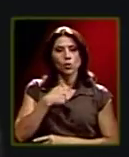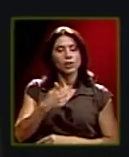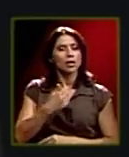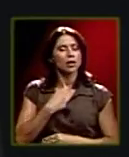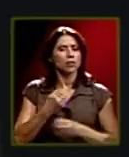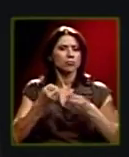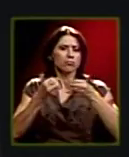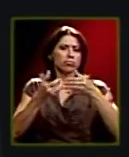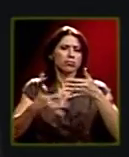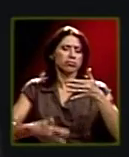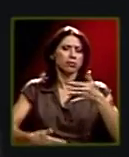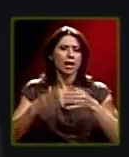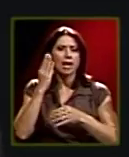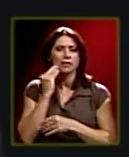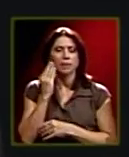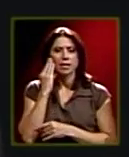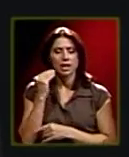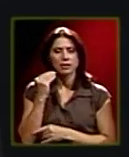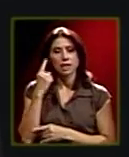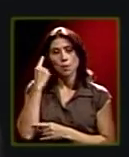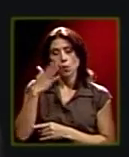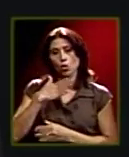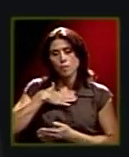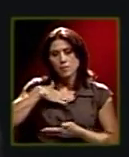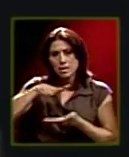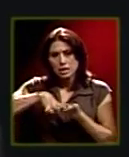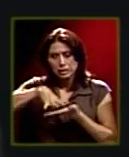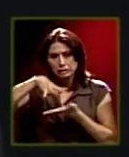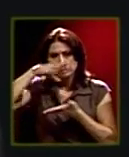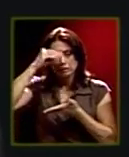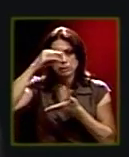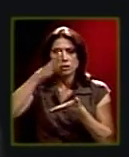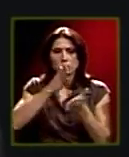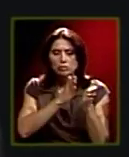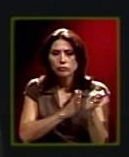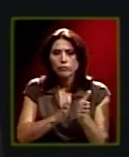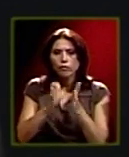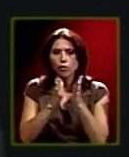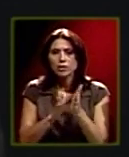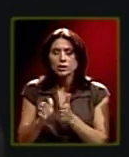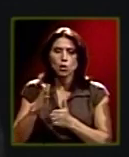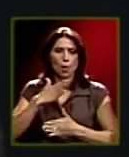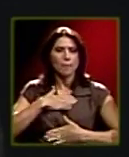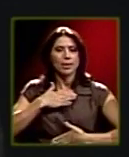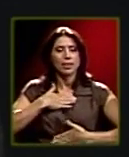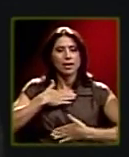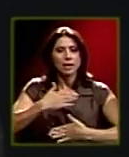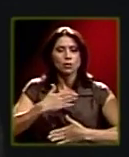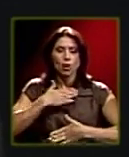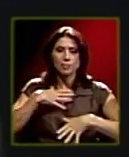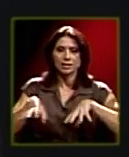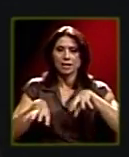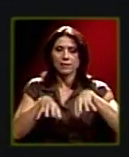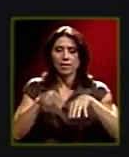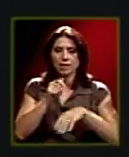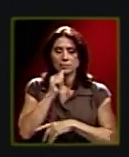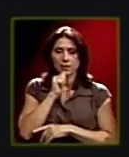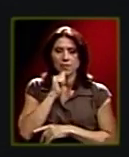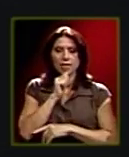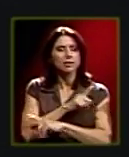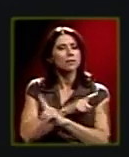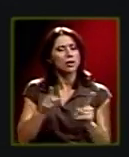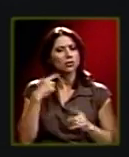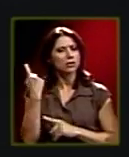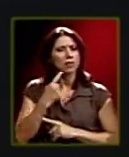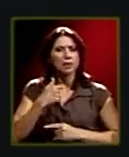vasta experiencia por mi formación y por mi dedicación pues a mis actividades privadas, pero siempre le